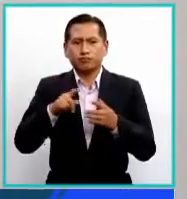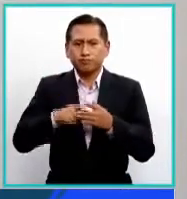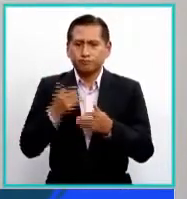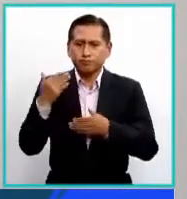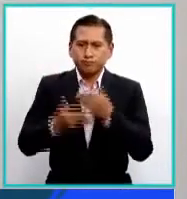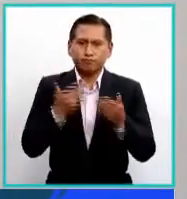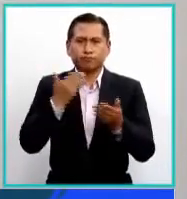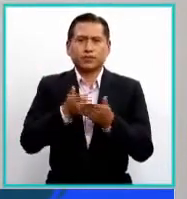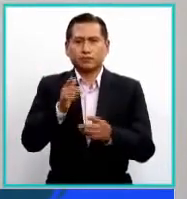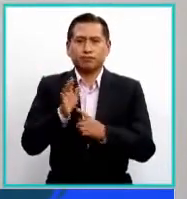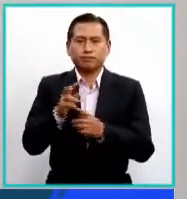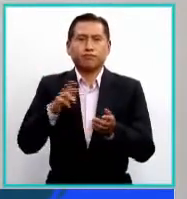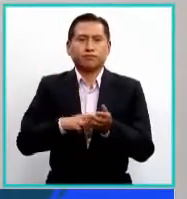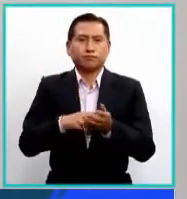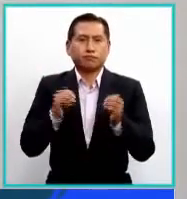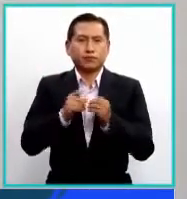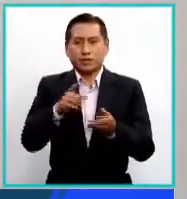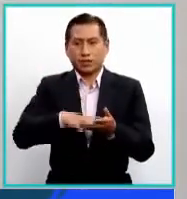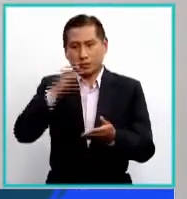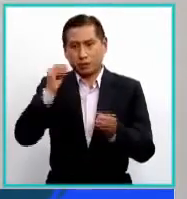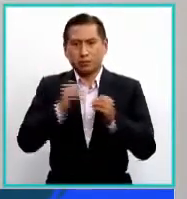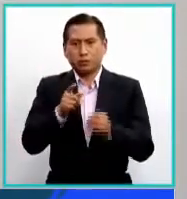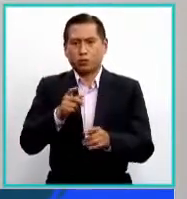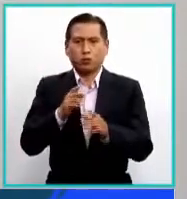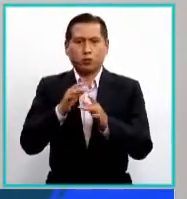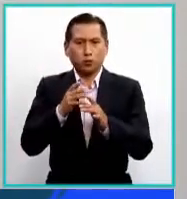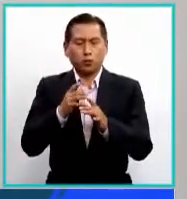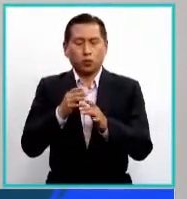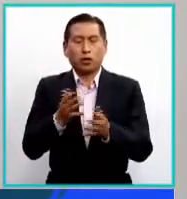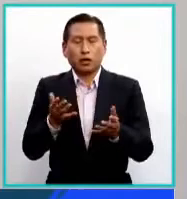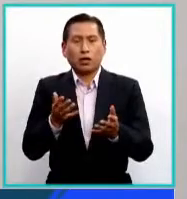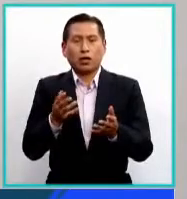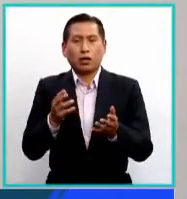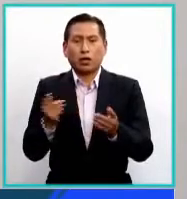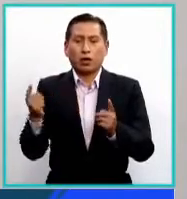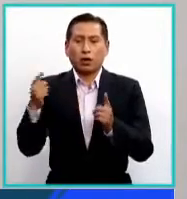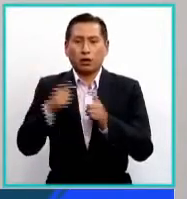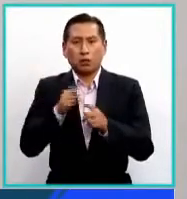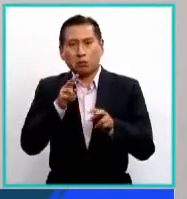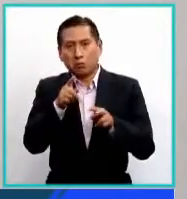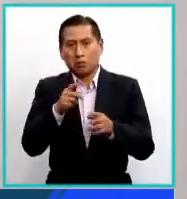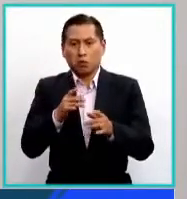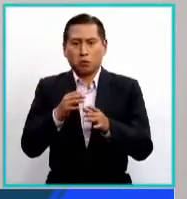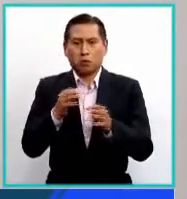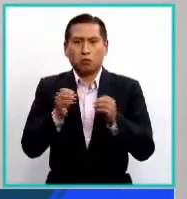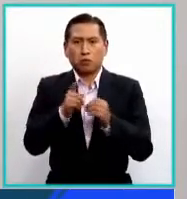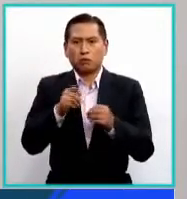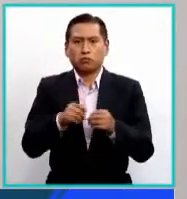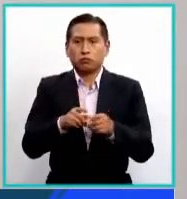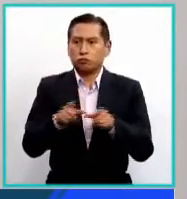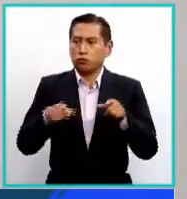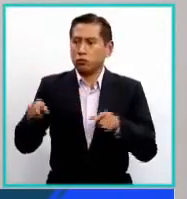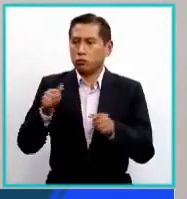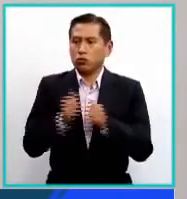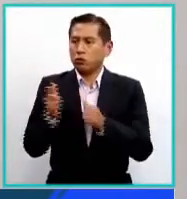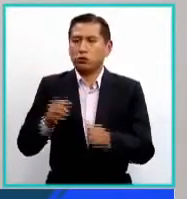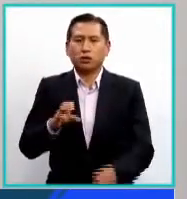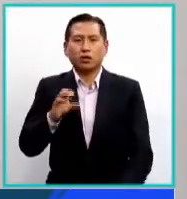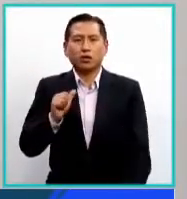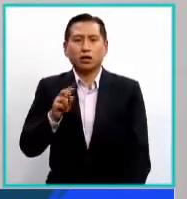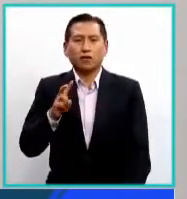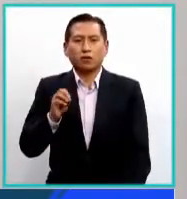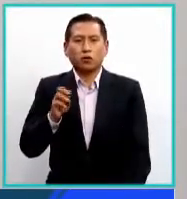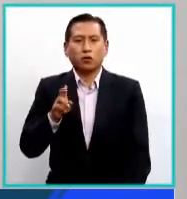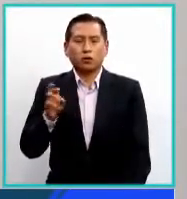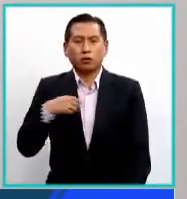empezado cuando nos has dicho que querías aprender a tocar quena, hasta ya verte tocar en el Museo del Charango con Ernesto Cabur y no